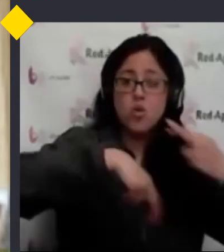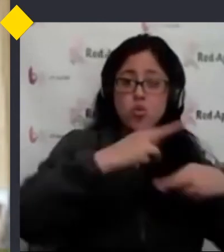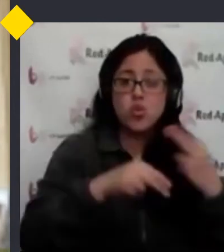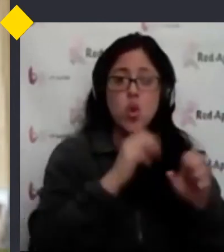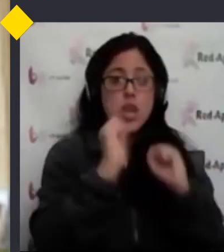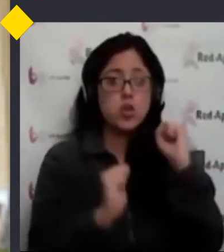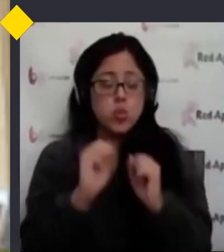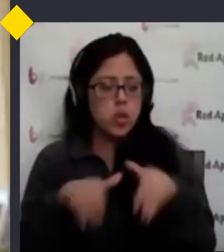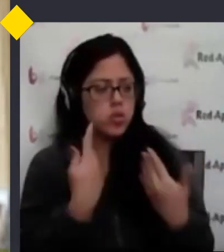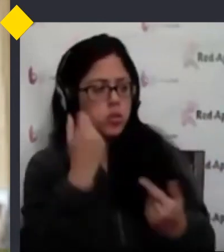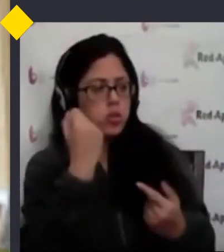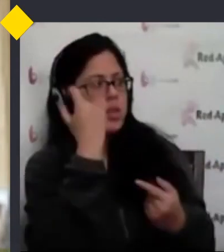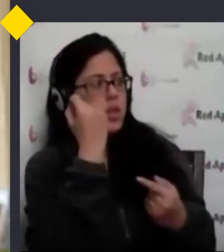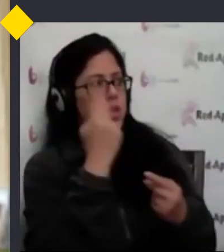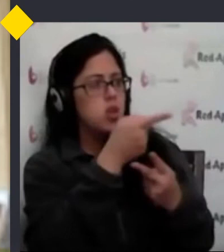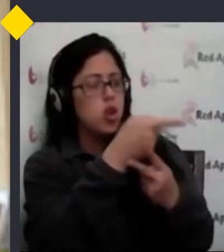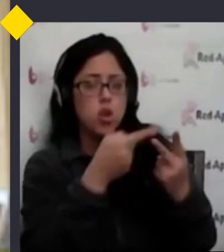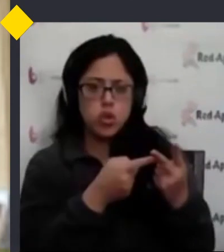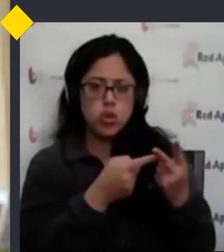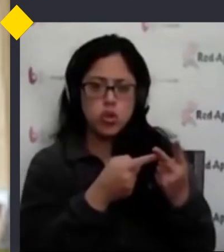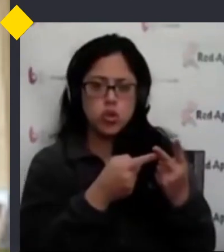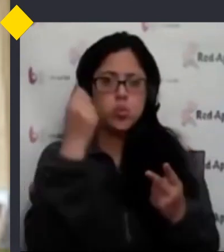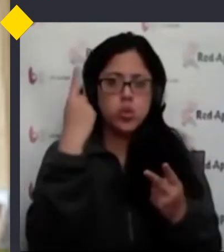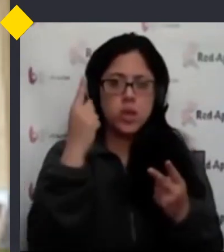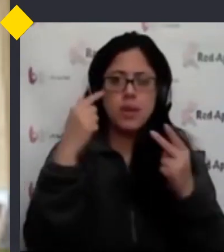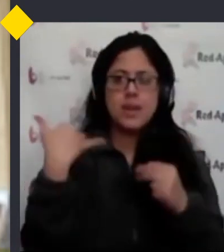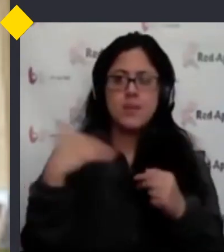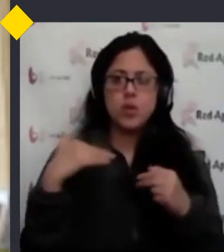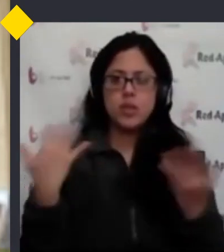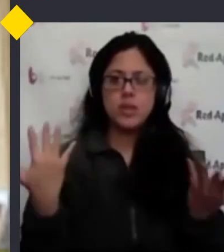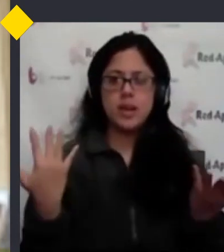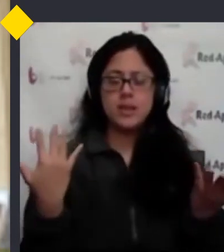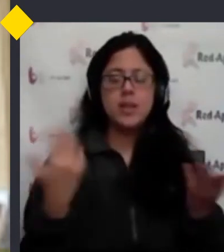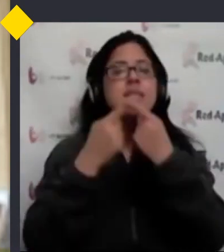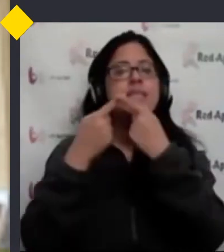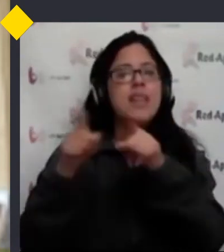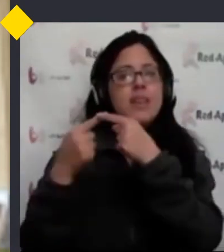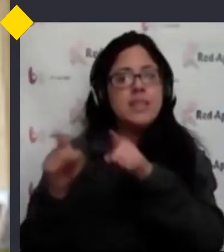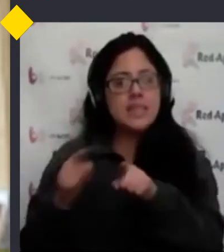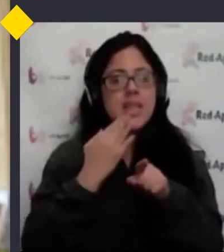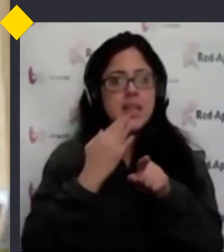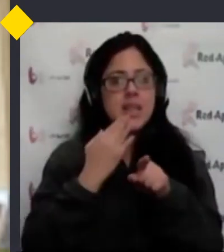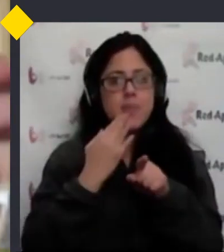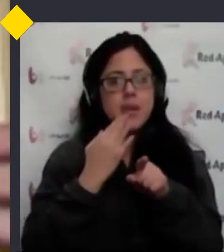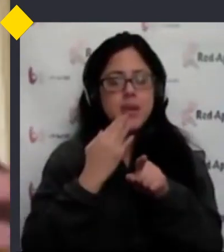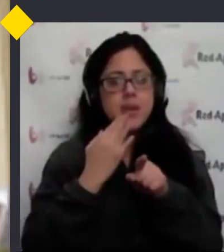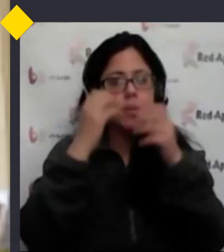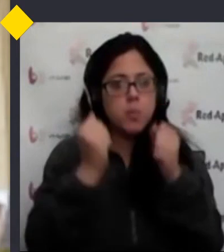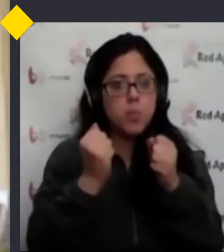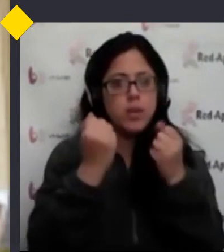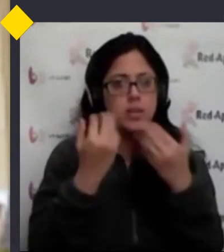ambos fenómenos, hay un tema donde la diversidad y el poder justamente poder integrar estas